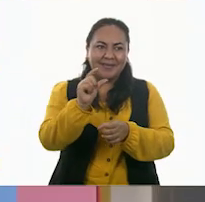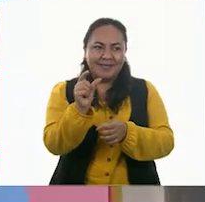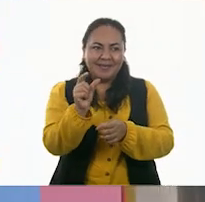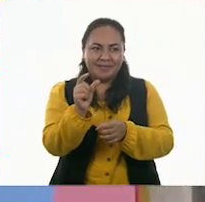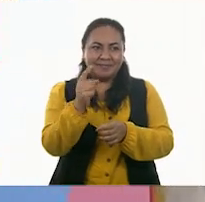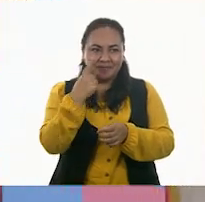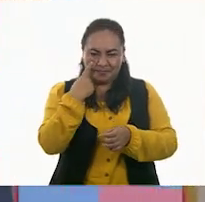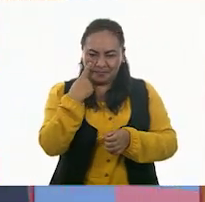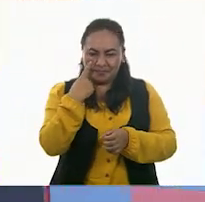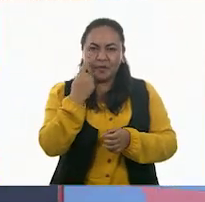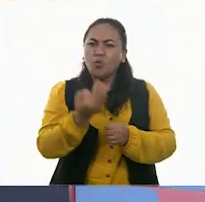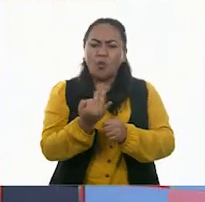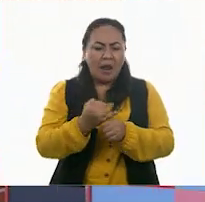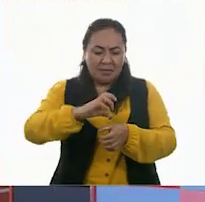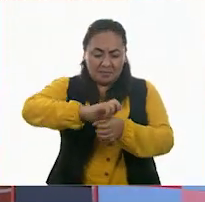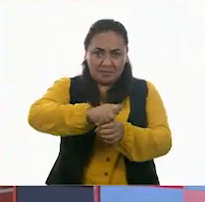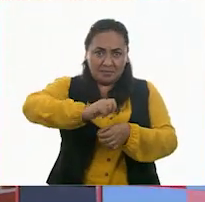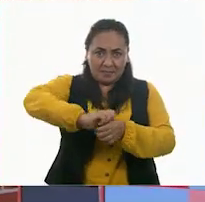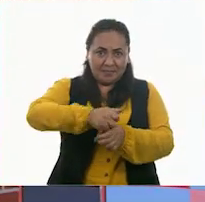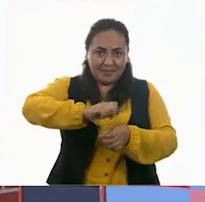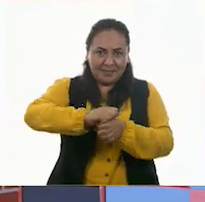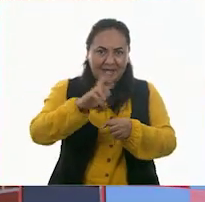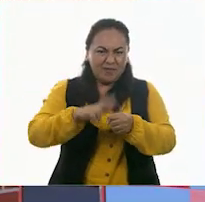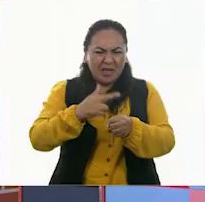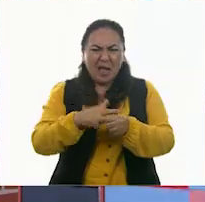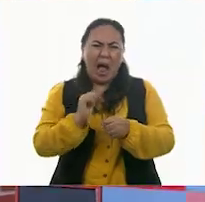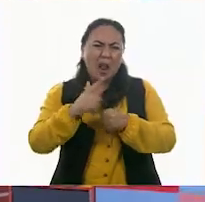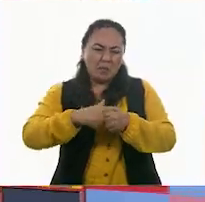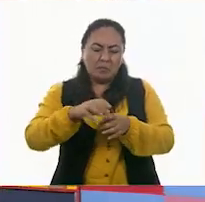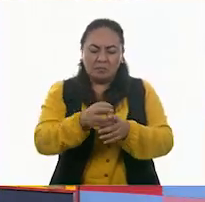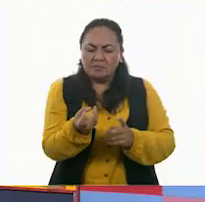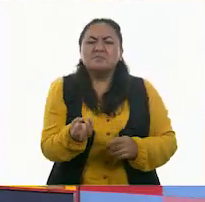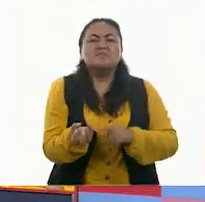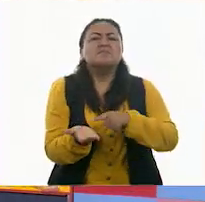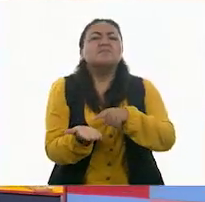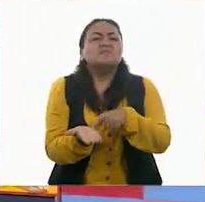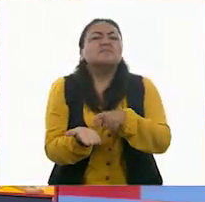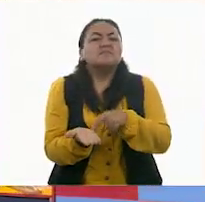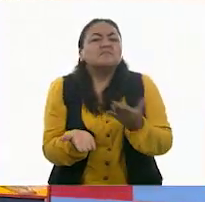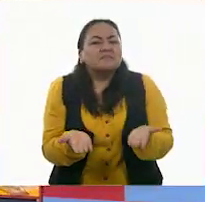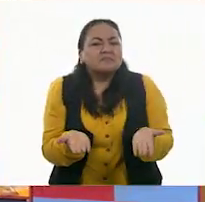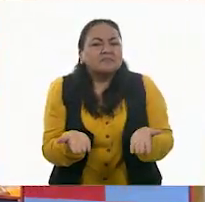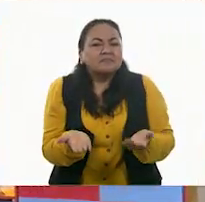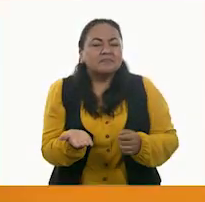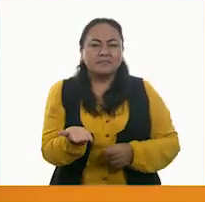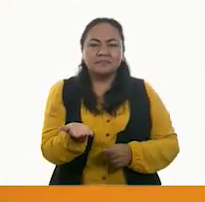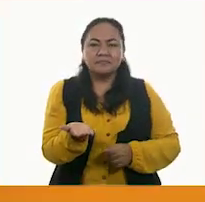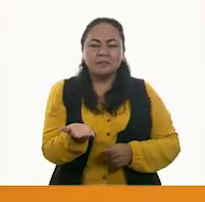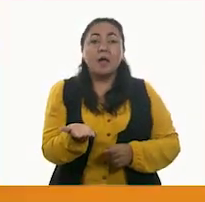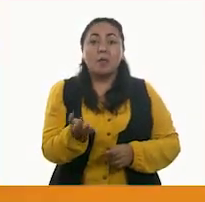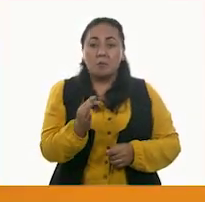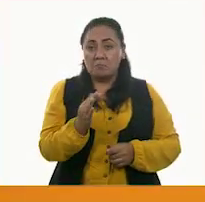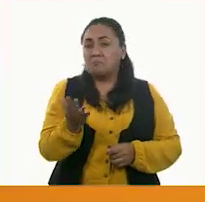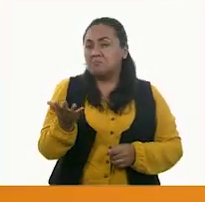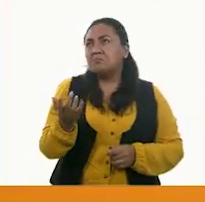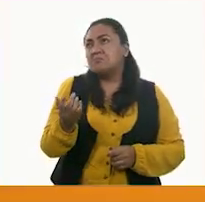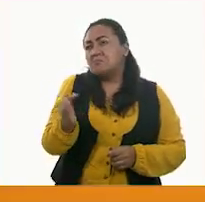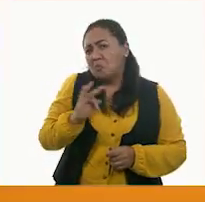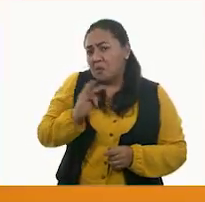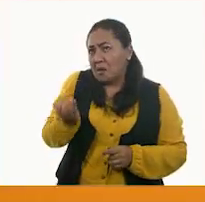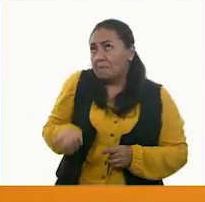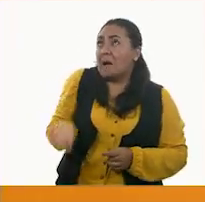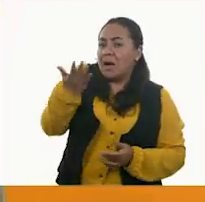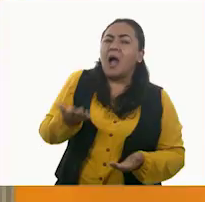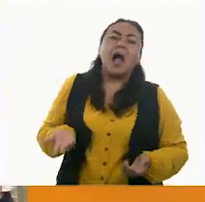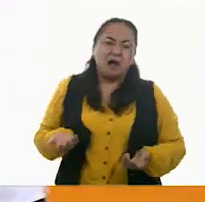manera, vamos a manipularla. ¿Qué hacemos con ella? ¿Qué podemos hacer? Podemos lanzarla. Venga, igual